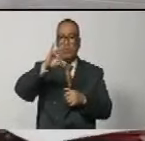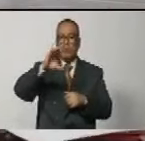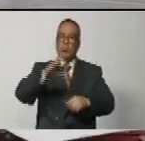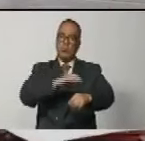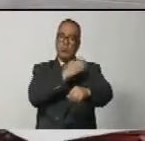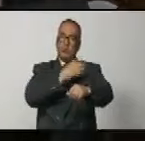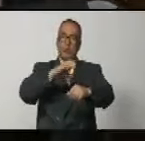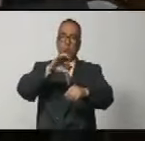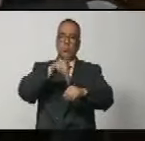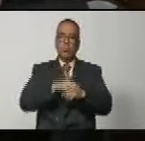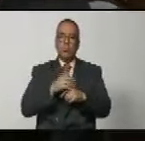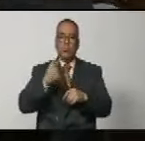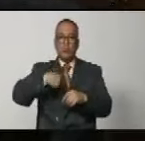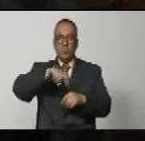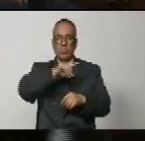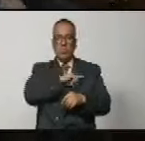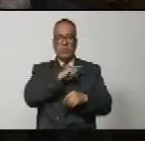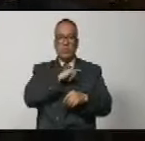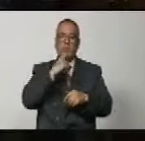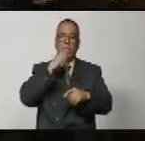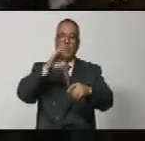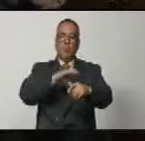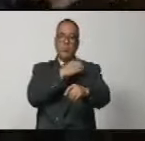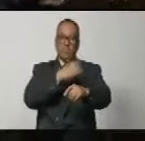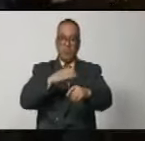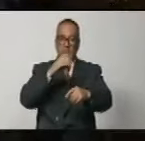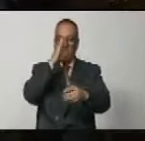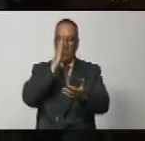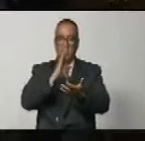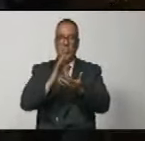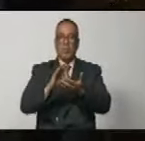cantante, estuvo con nosotros cantándonos con fe y esperanza.